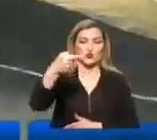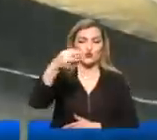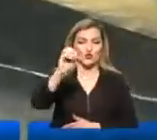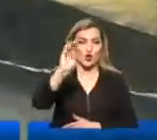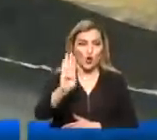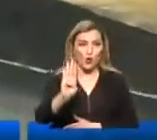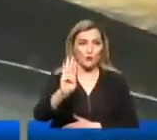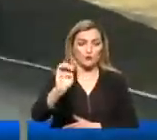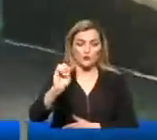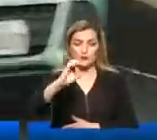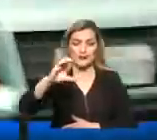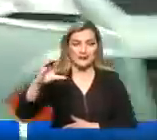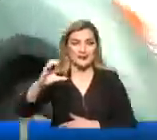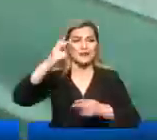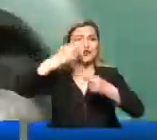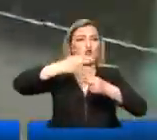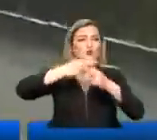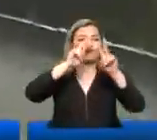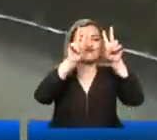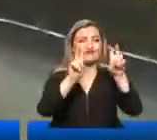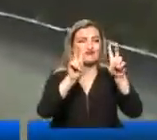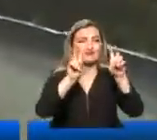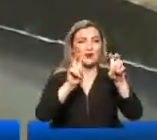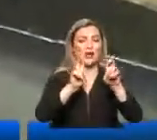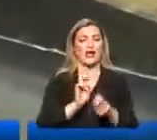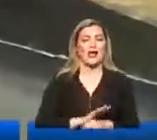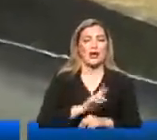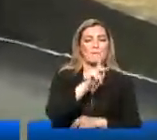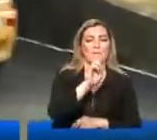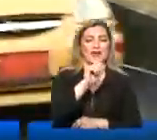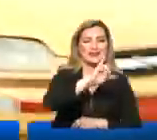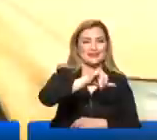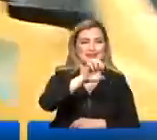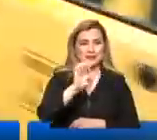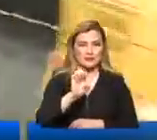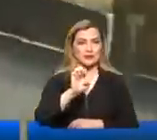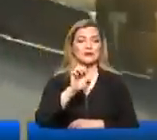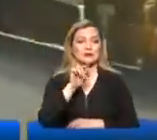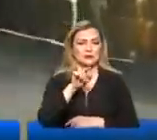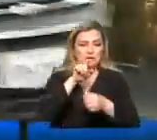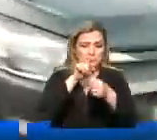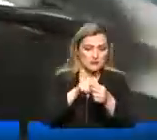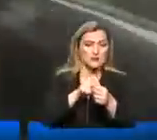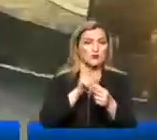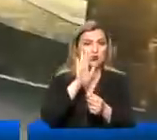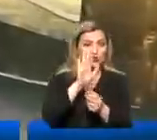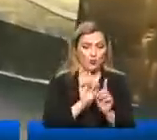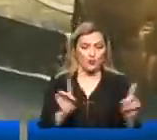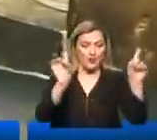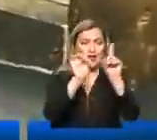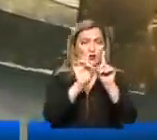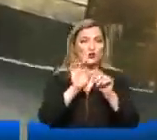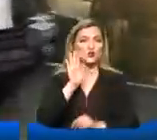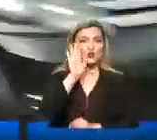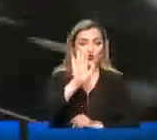www.pichincha.gob.es en la sección de peaje express. En esta sección pueden inscribirse y ahí van a subir